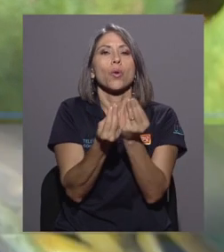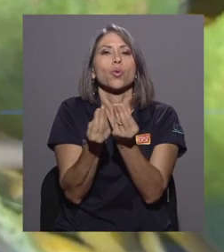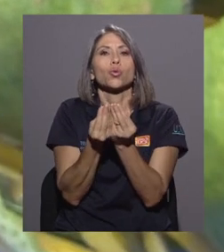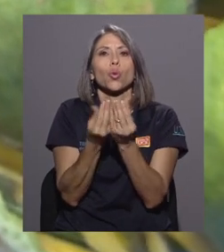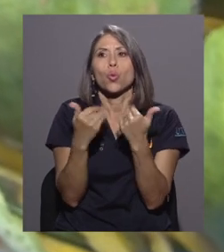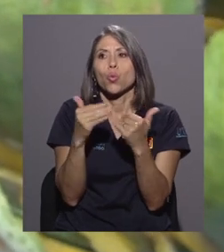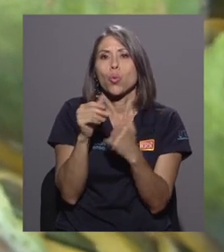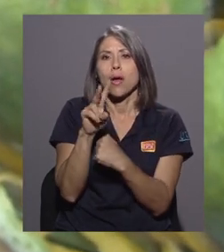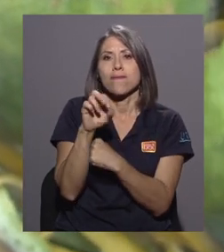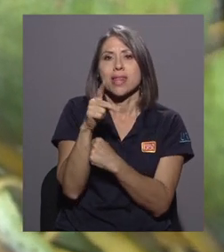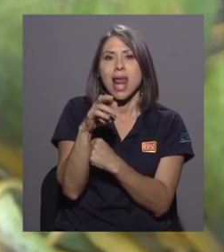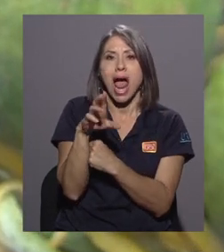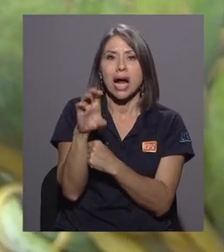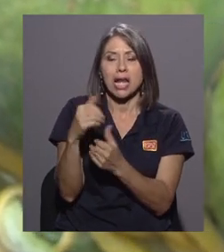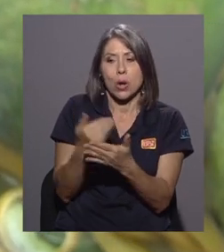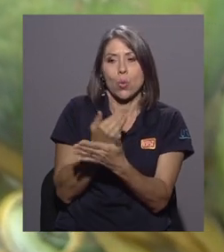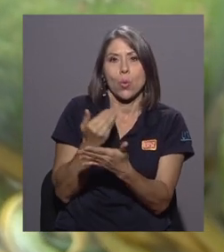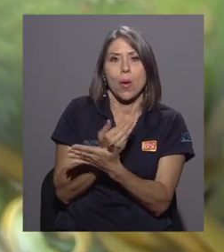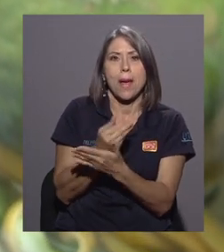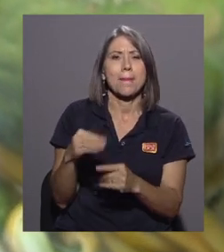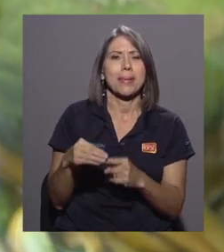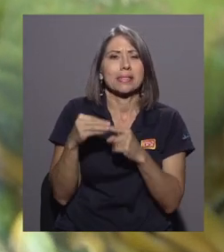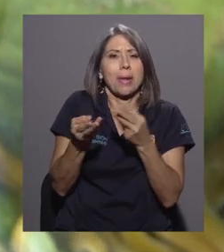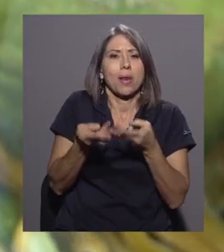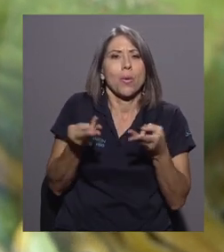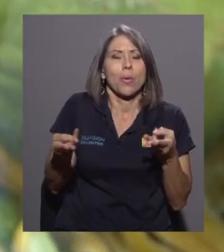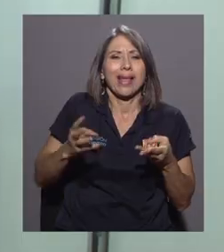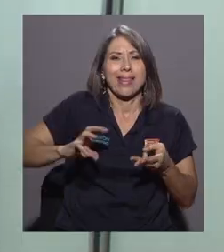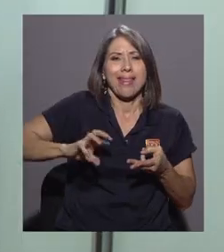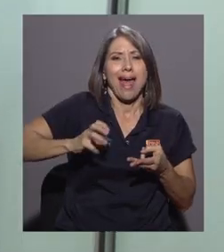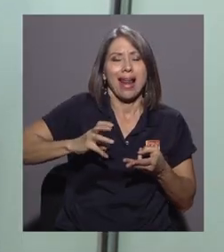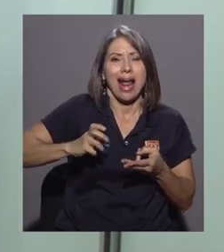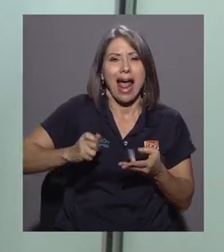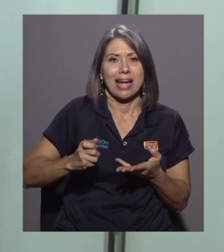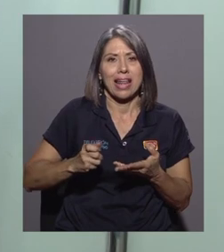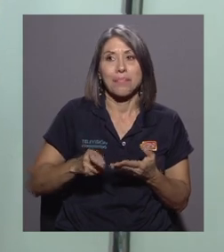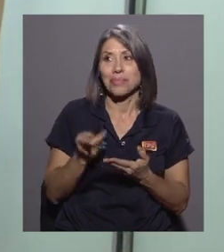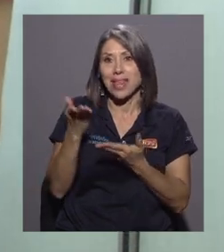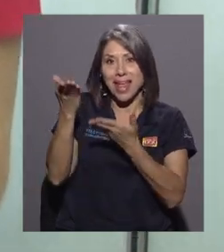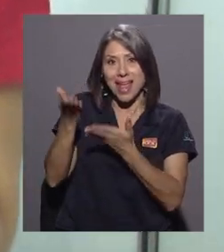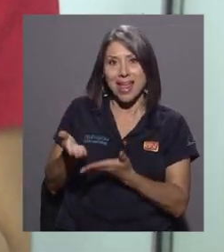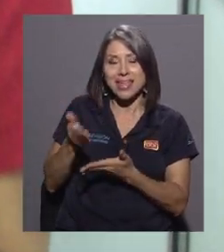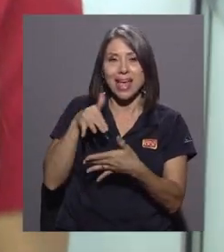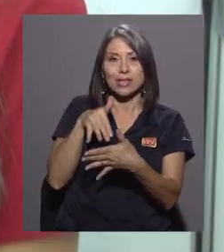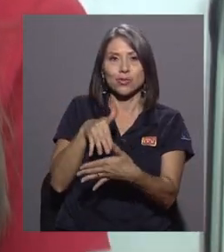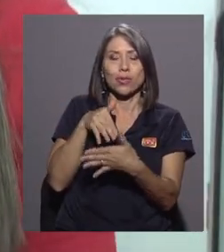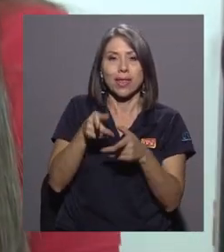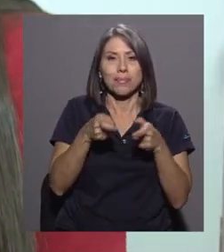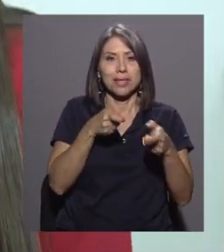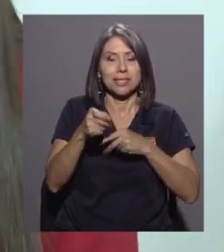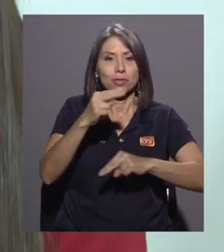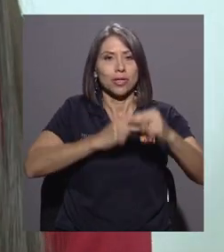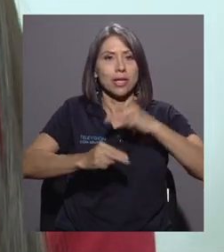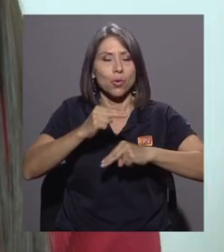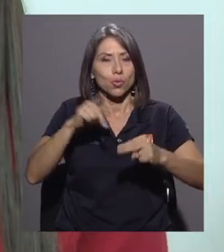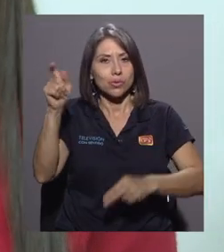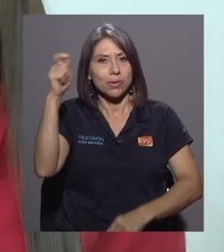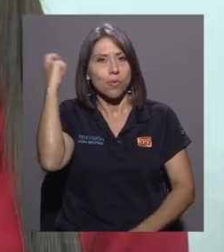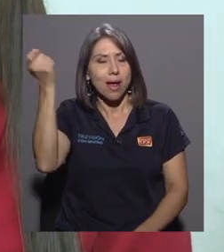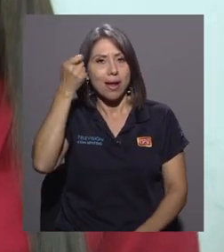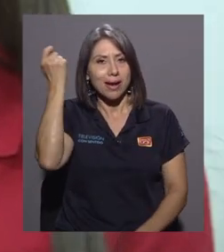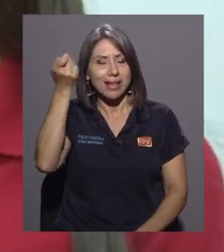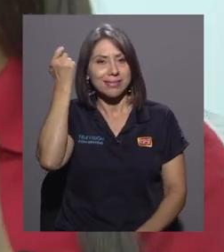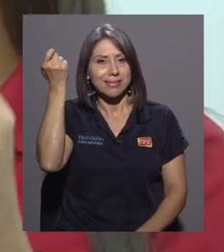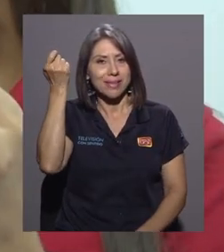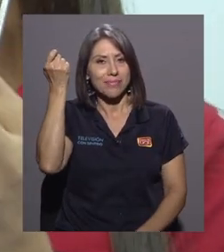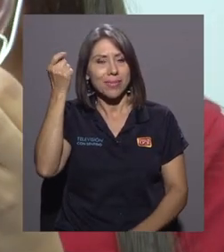como ingrediente principal la naranja agria. Ella estudia Administración de Negocios en la sede de Guanacaste y en